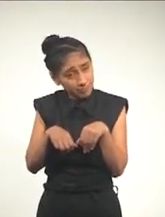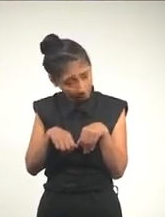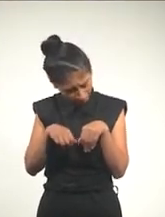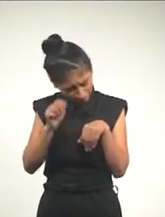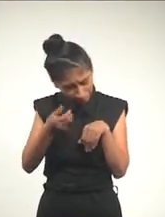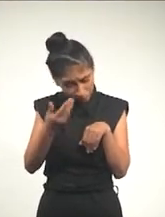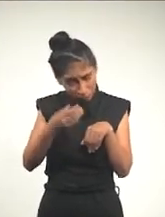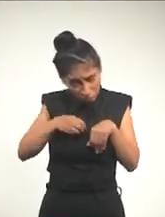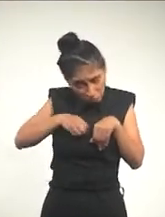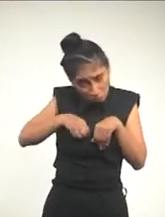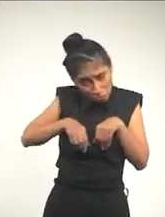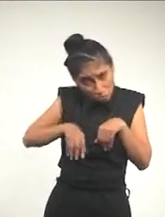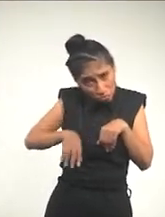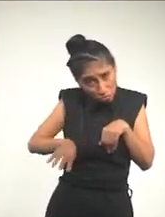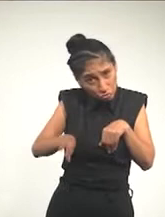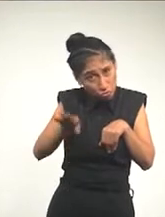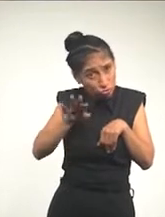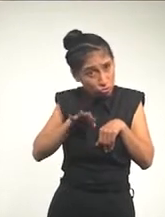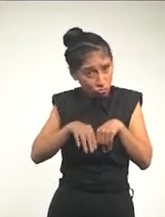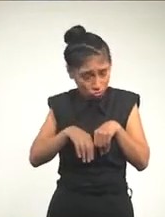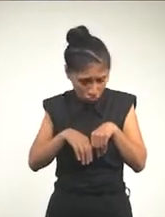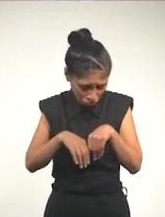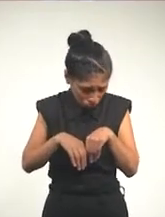Sí, sí me oriné.